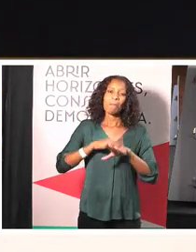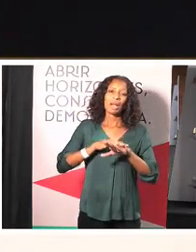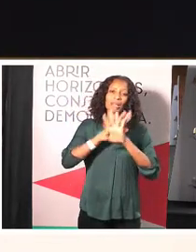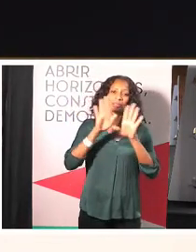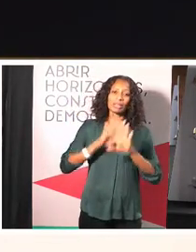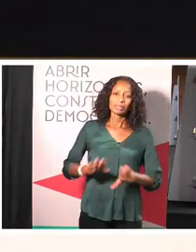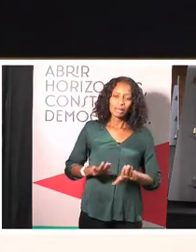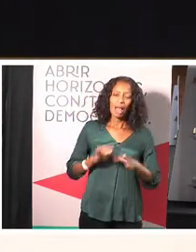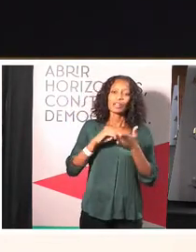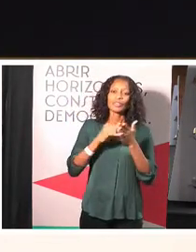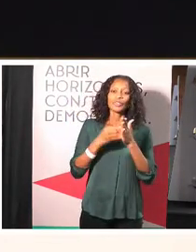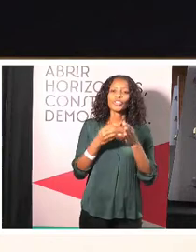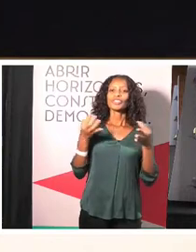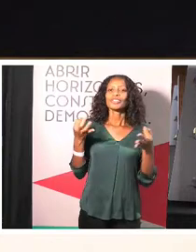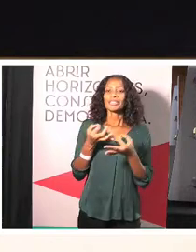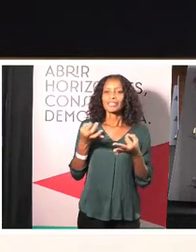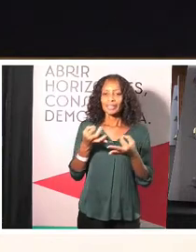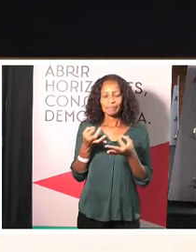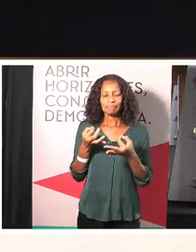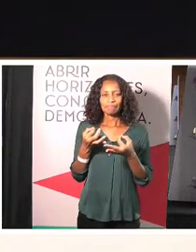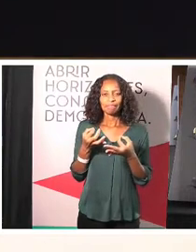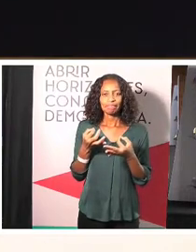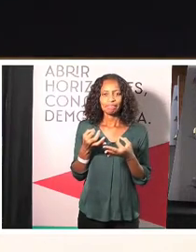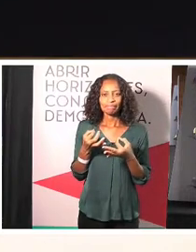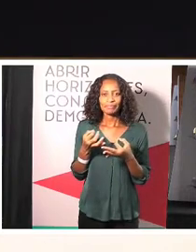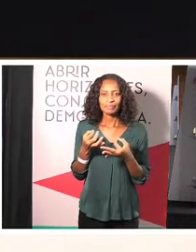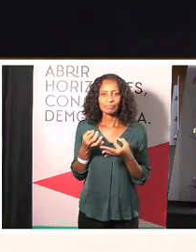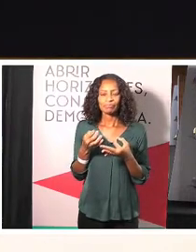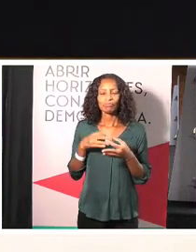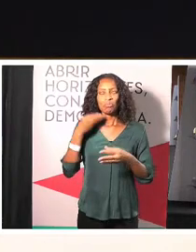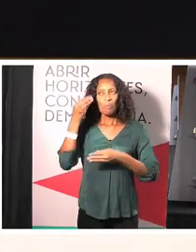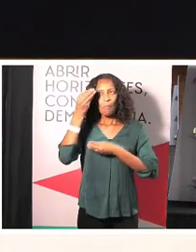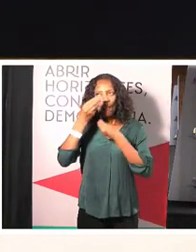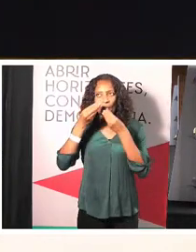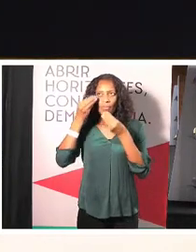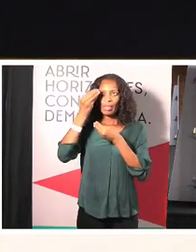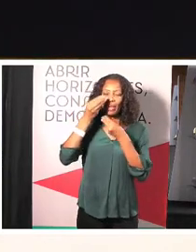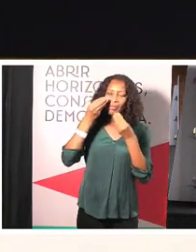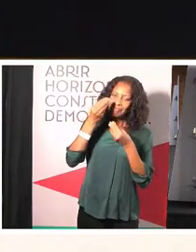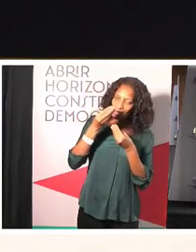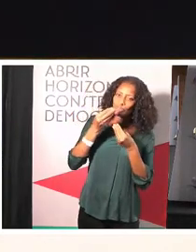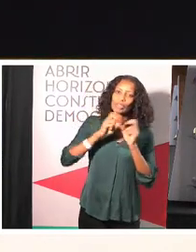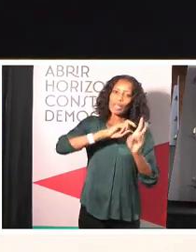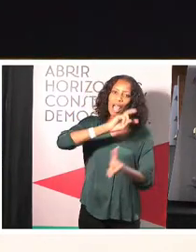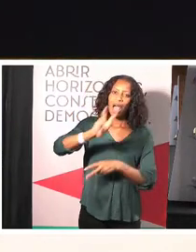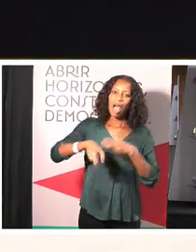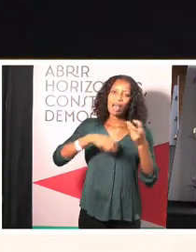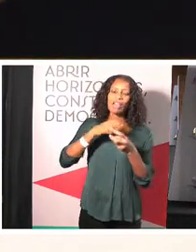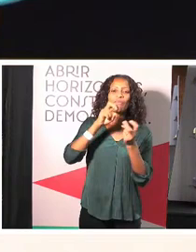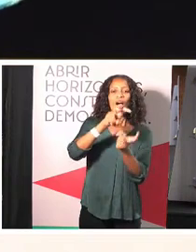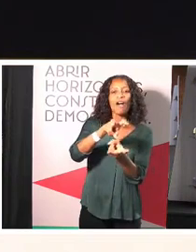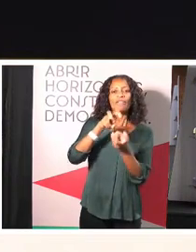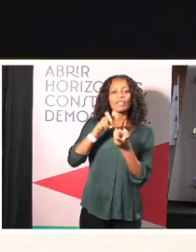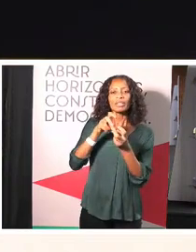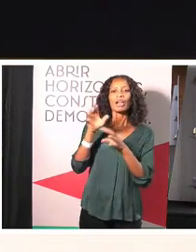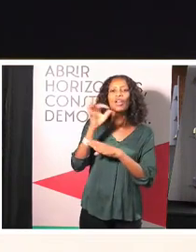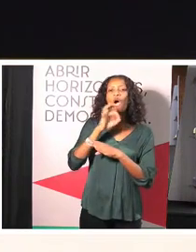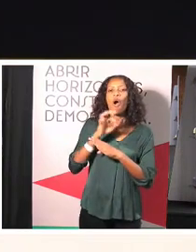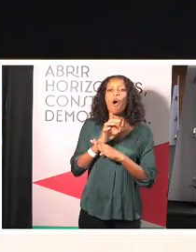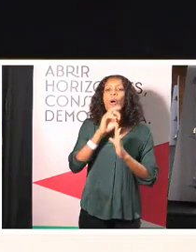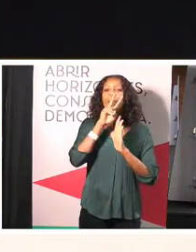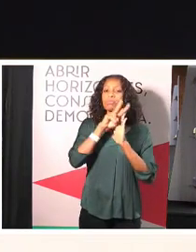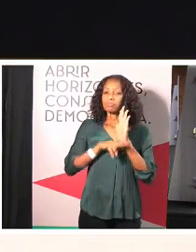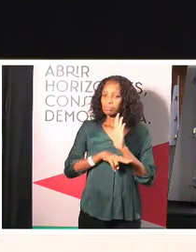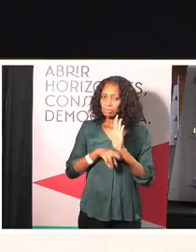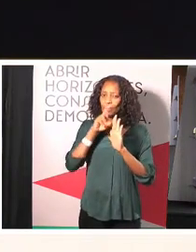la solución no solamente creo que pasa por las reformas fiscales o reformas reguladoras, por ejemplo, de